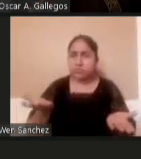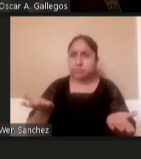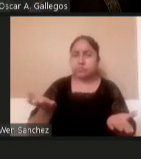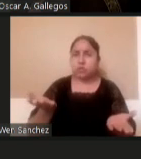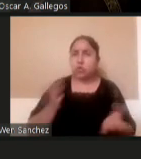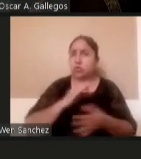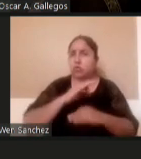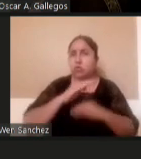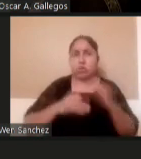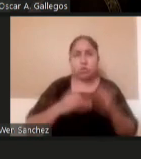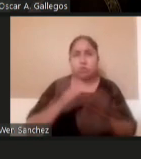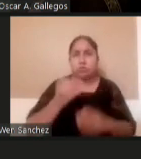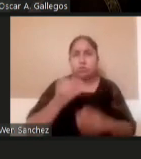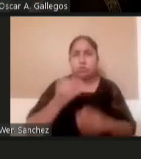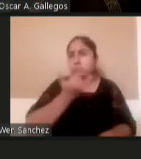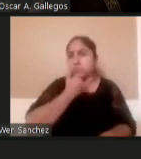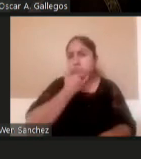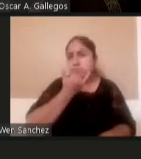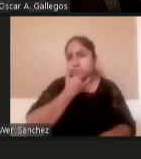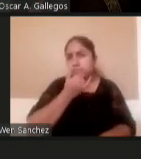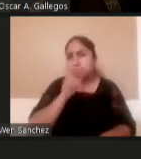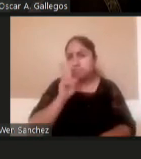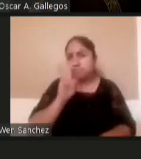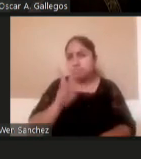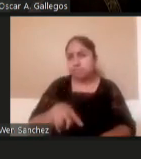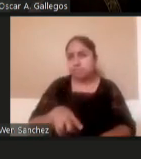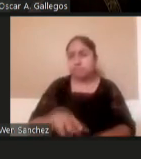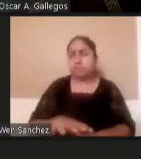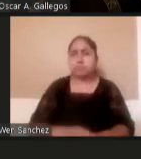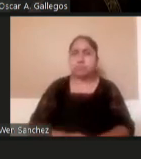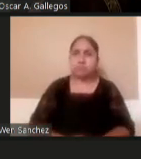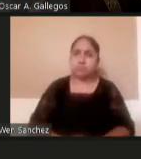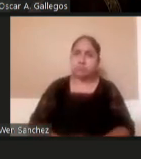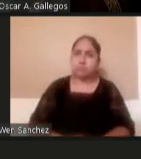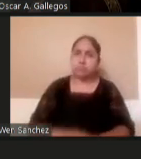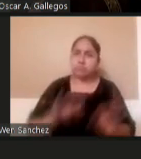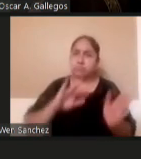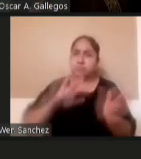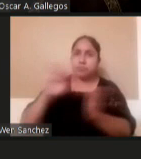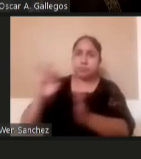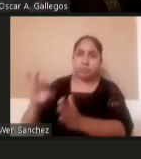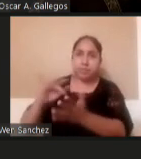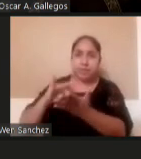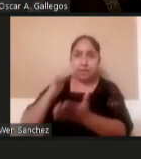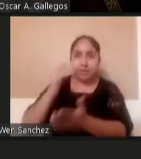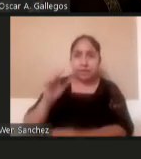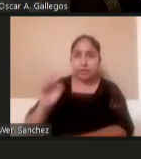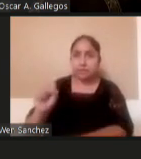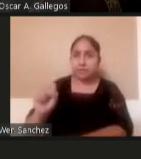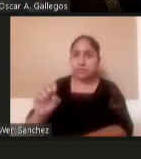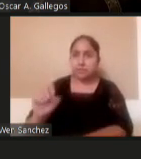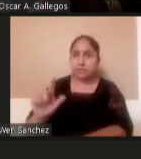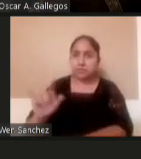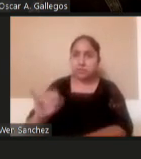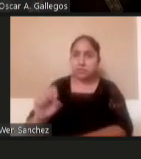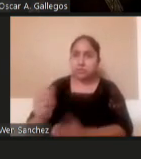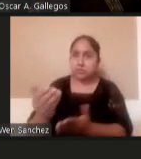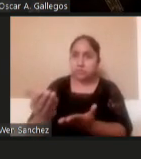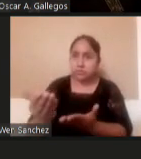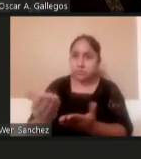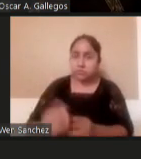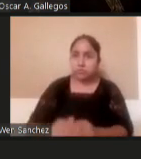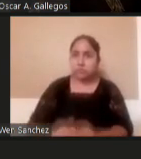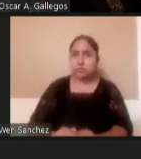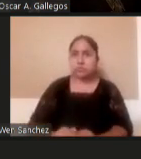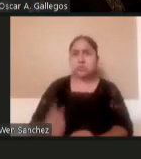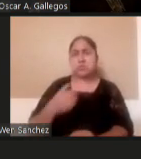¿no? Es cuanto. Gracias, regidor Silva. Regidor Solís, lo escuchamos. Presidente, yo creo que el tema está